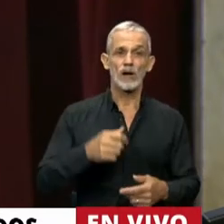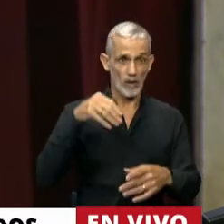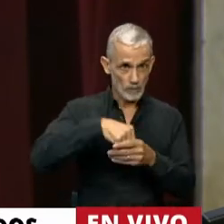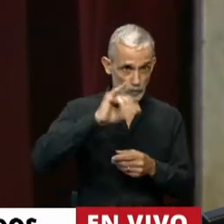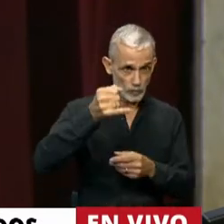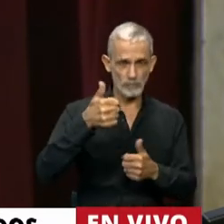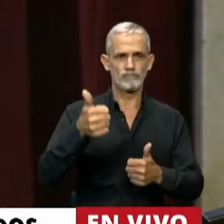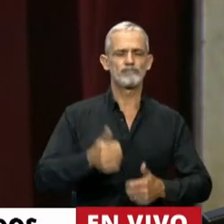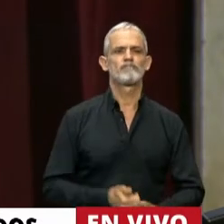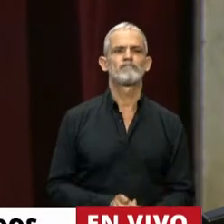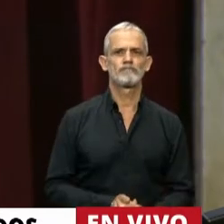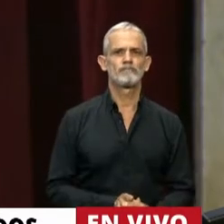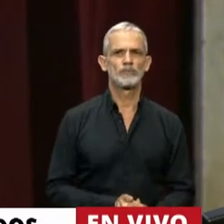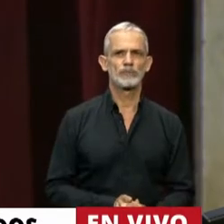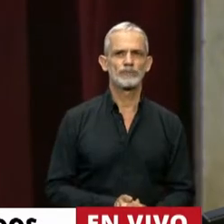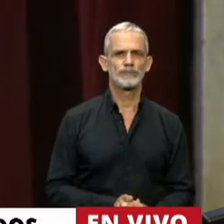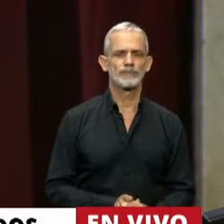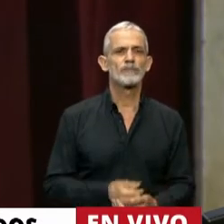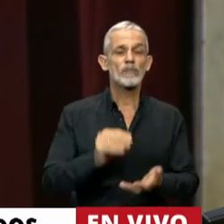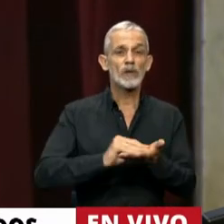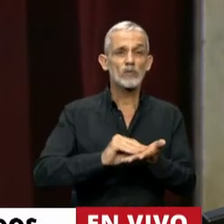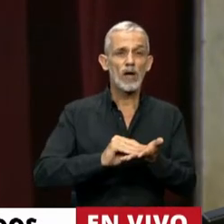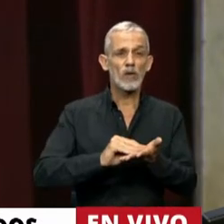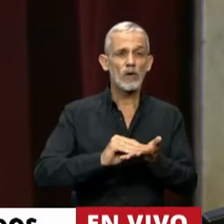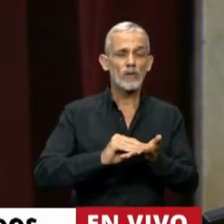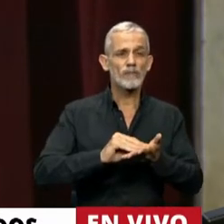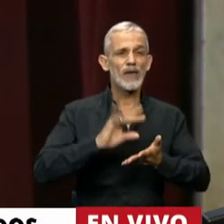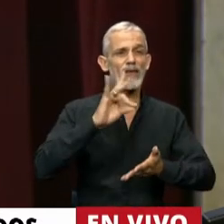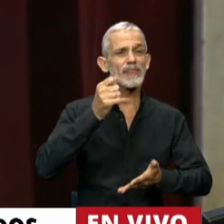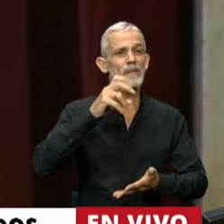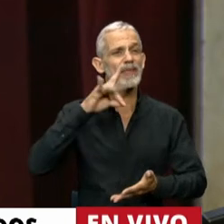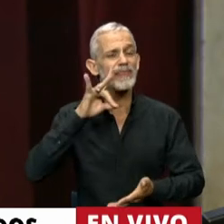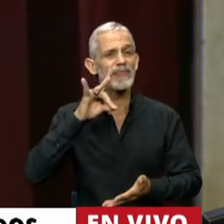Positivo el sentido de su voto. Diputado Sleder David.